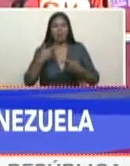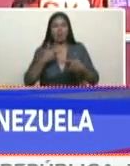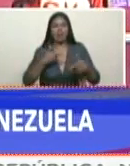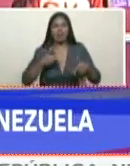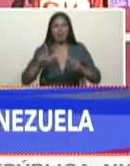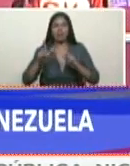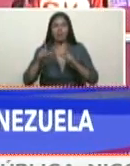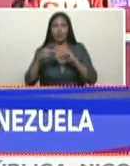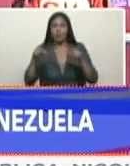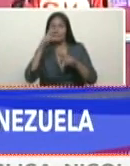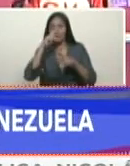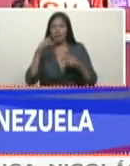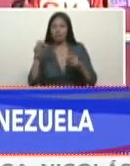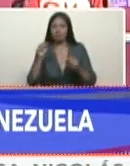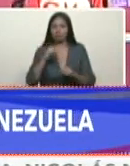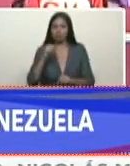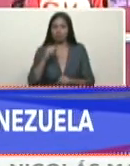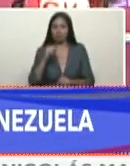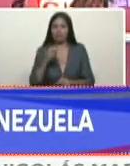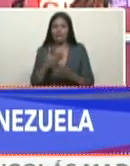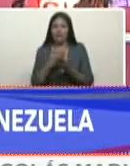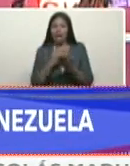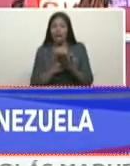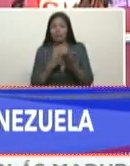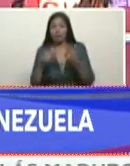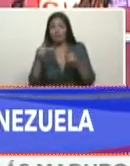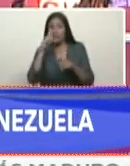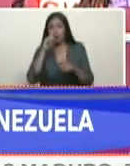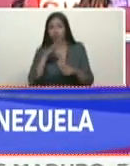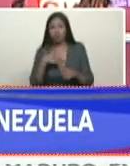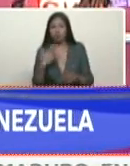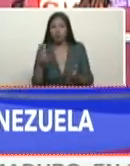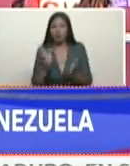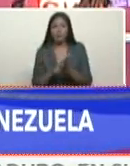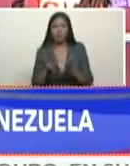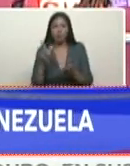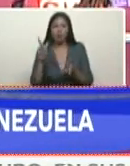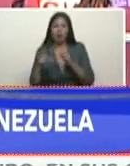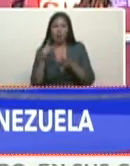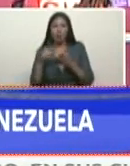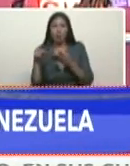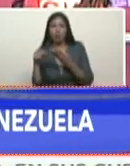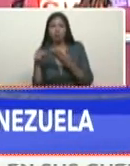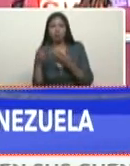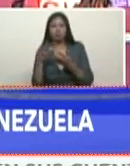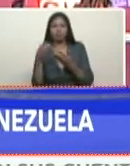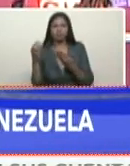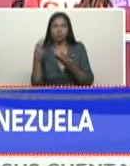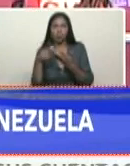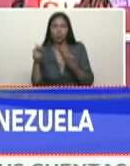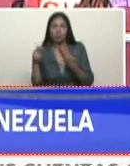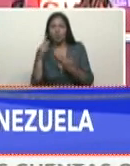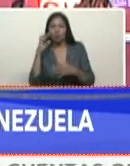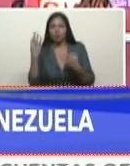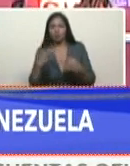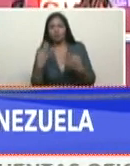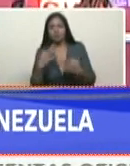cumpleaños? Antes de cantar el cumpleaños, quiero aprobar este punto de cuenta